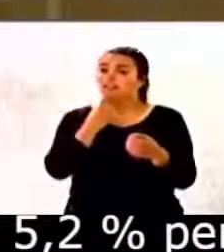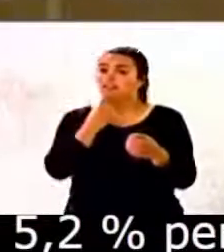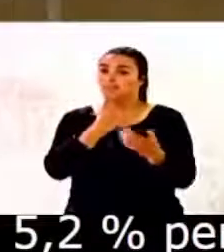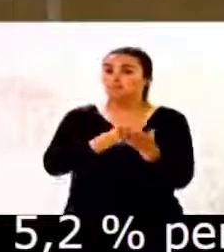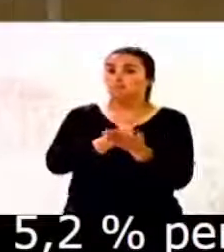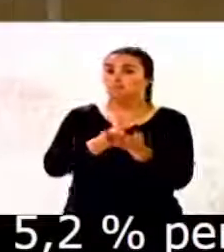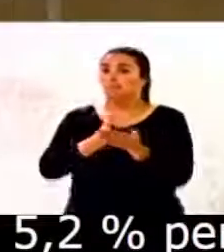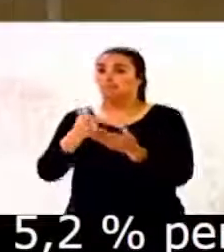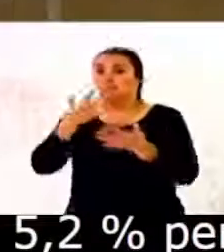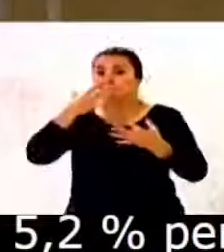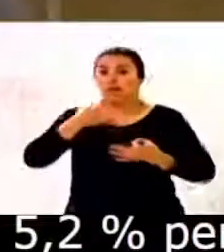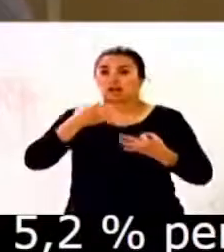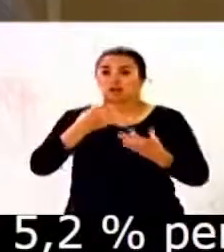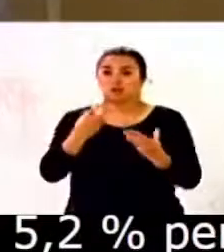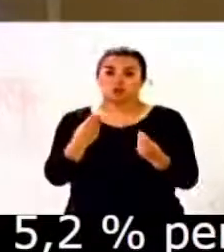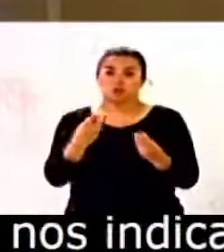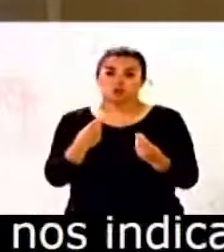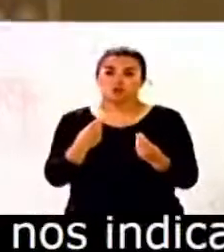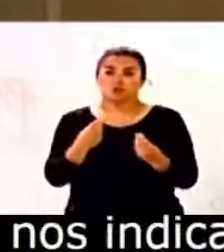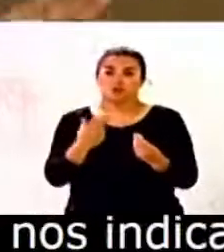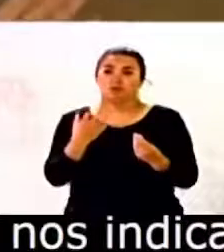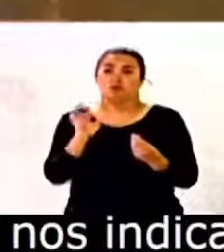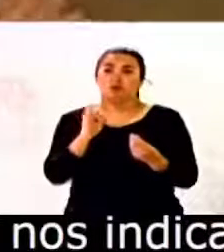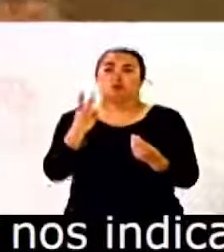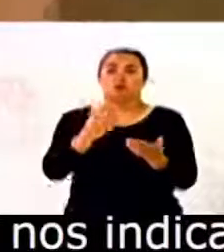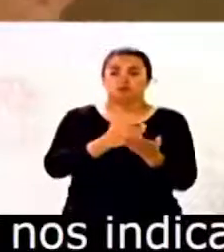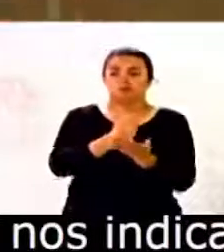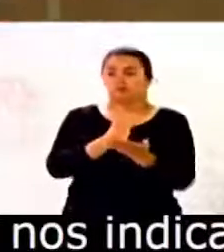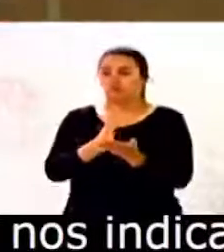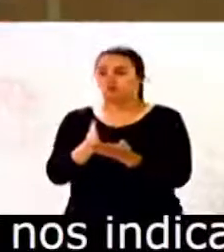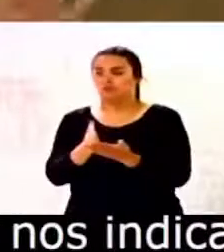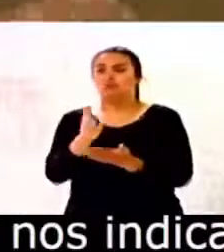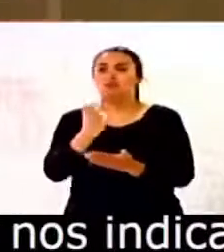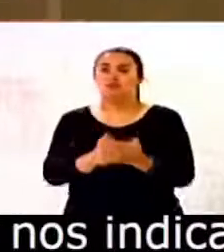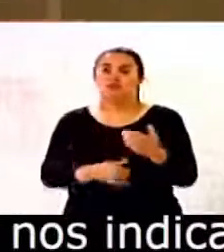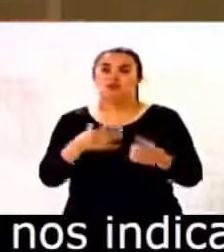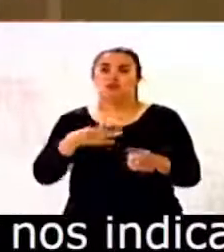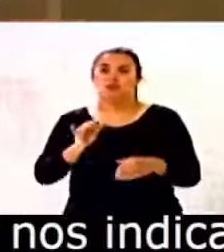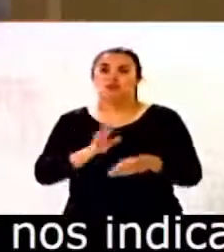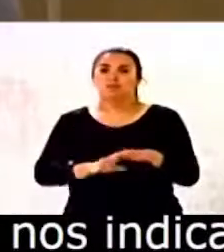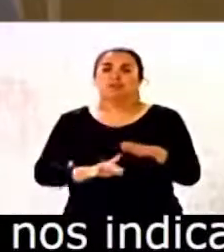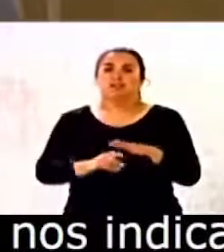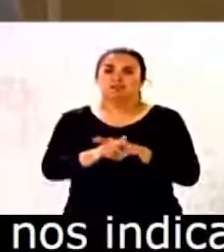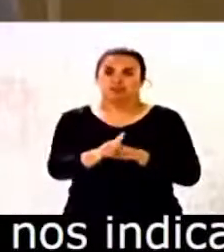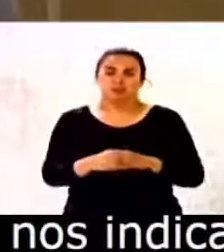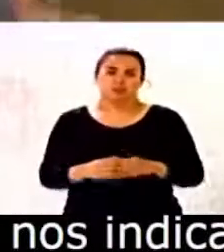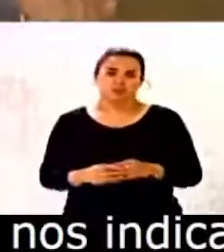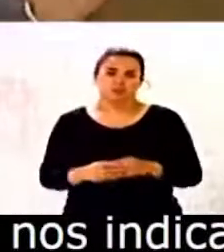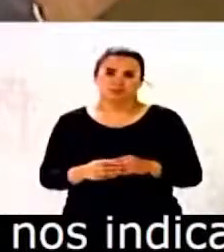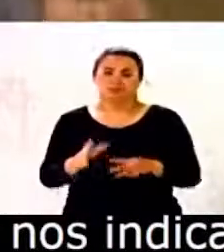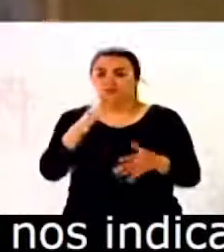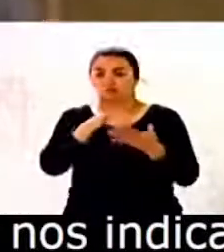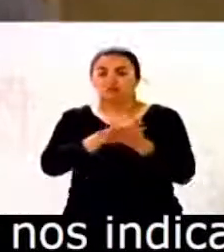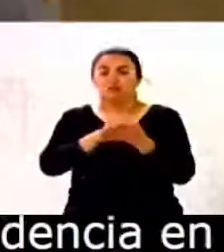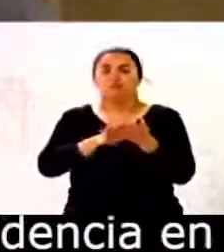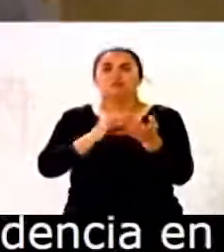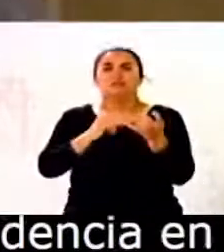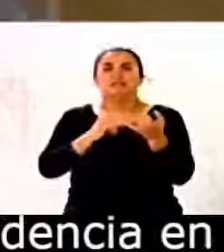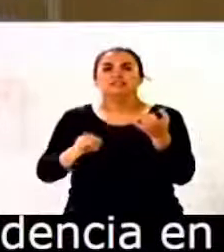muy peligrosas o dos derivadas que pueden tener incidencia en ese crecimiento. Estamos hablando de la